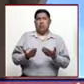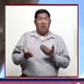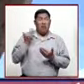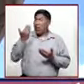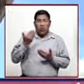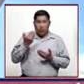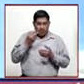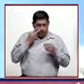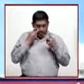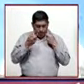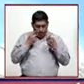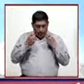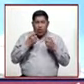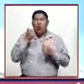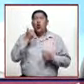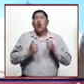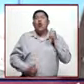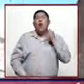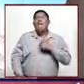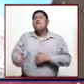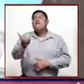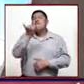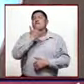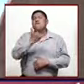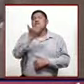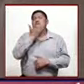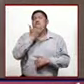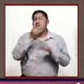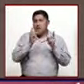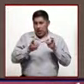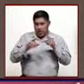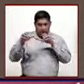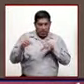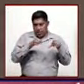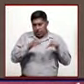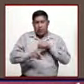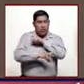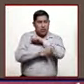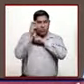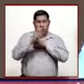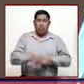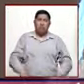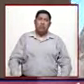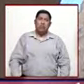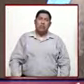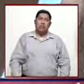un reconocimiento de cuáles han sido las fallas para que se haya producido semejante robo.